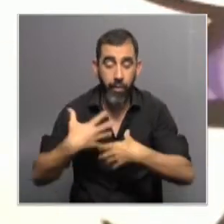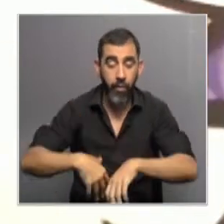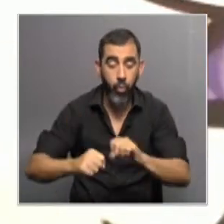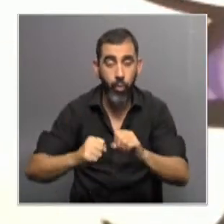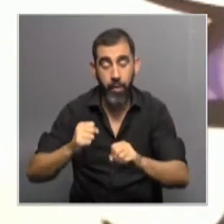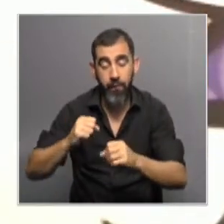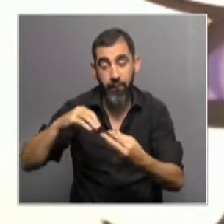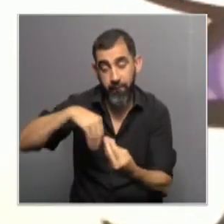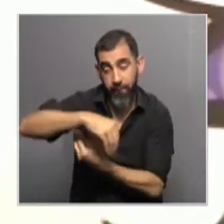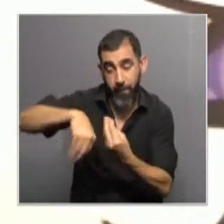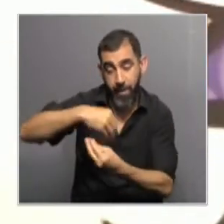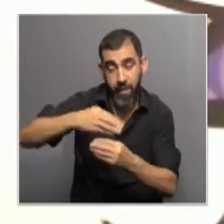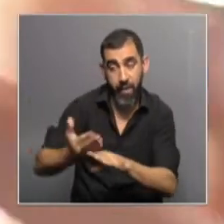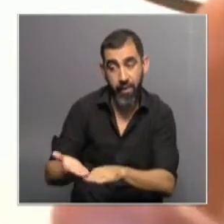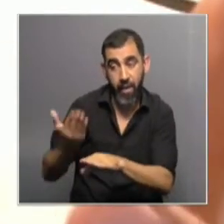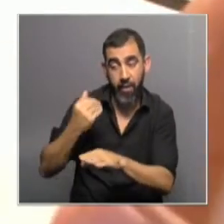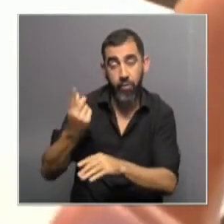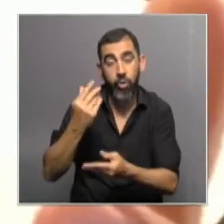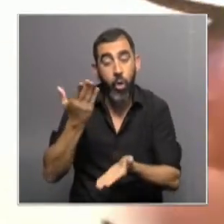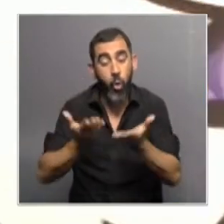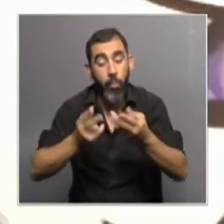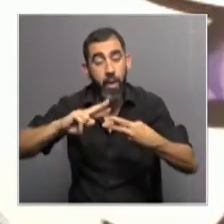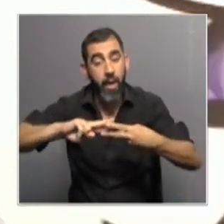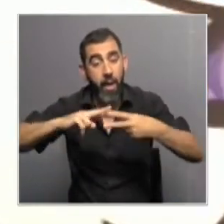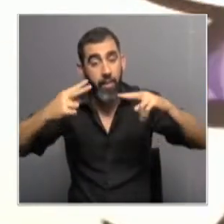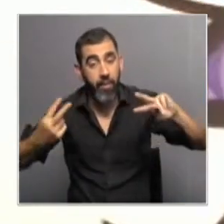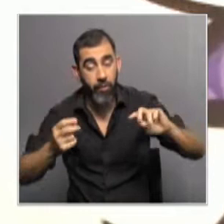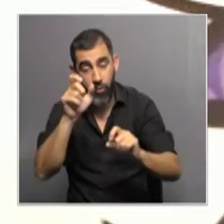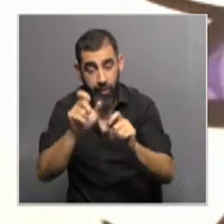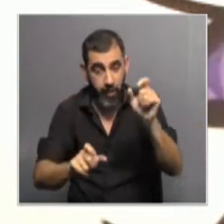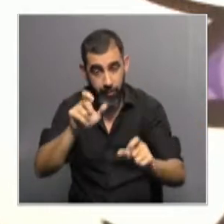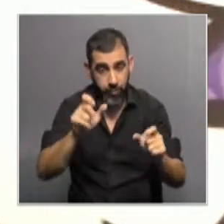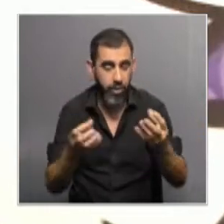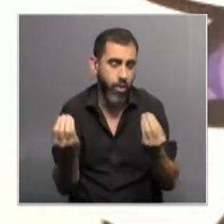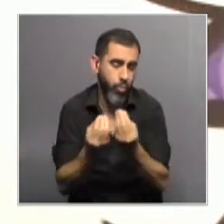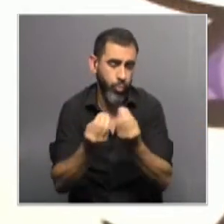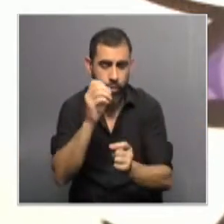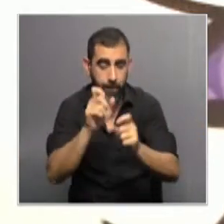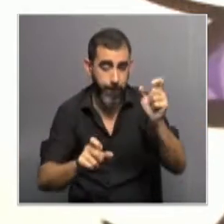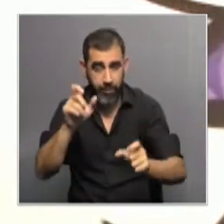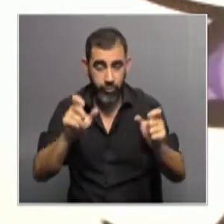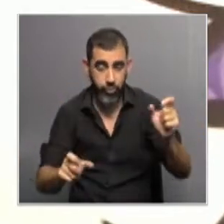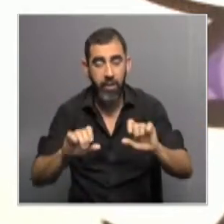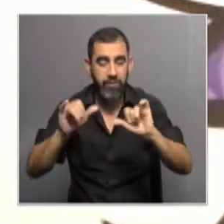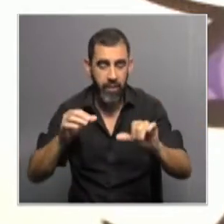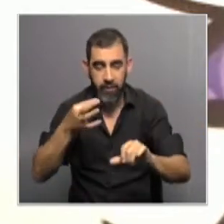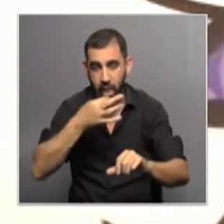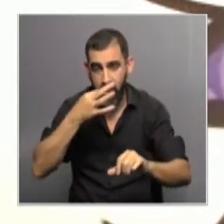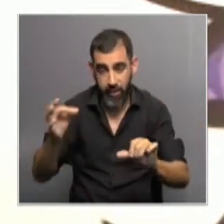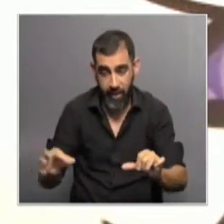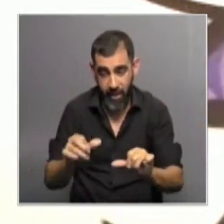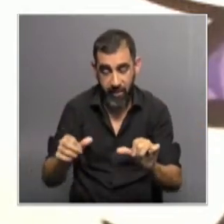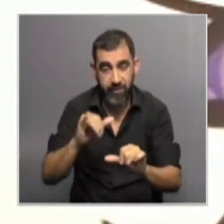vamos comparar el ADN de una persona con muchas personas que hicieron el test para